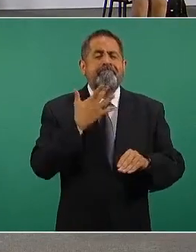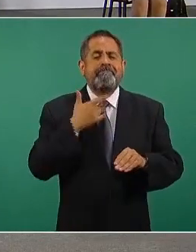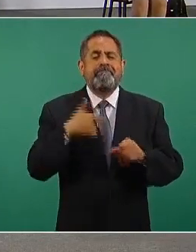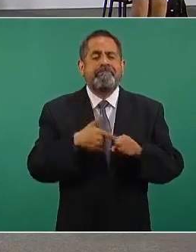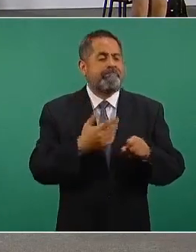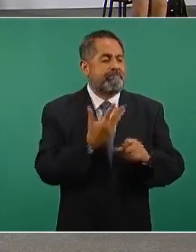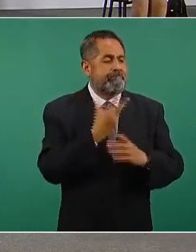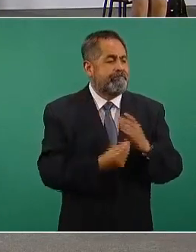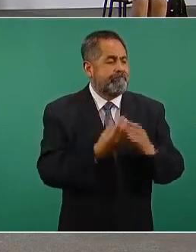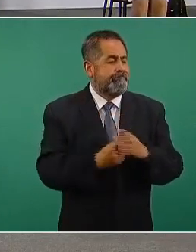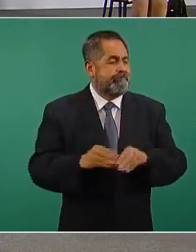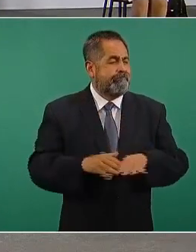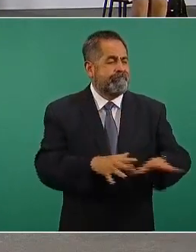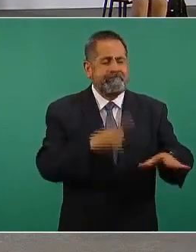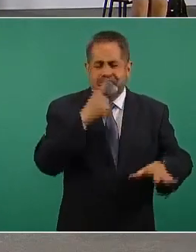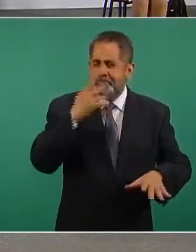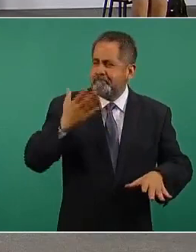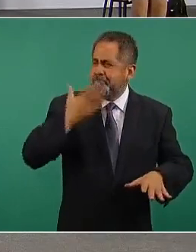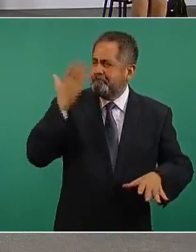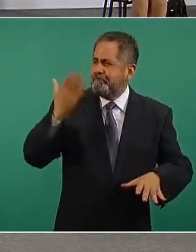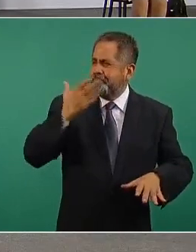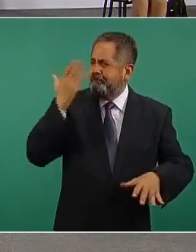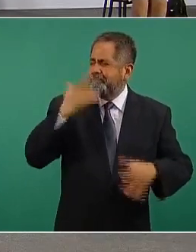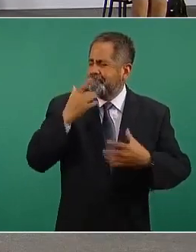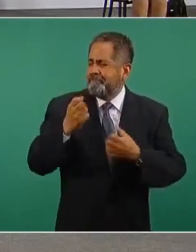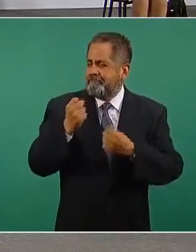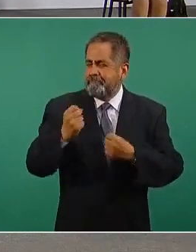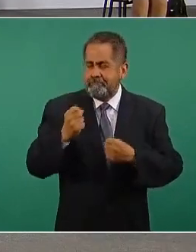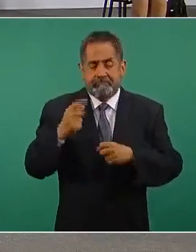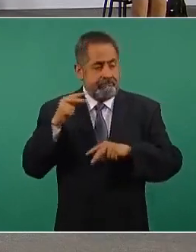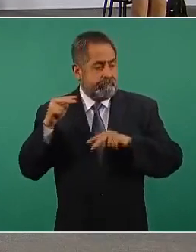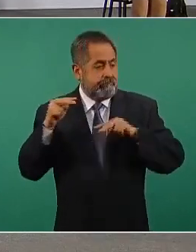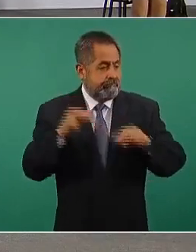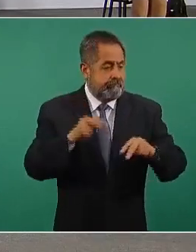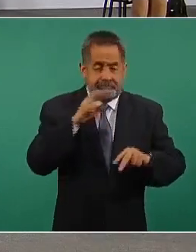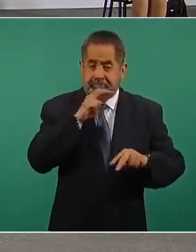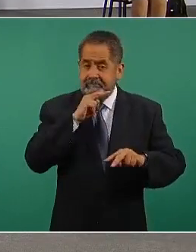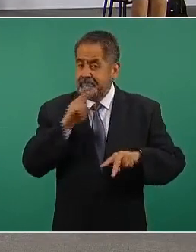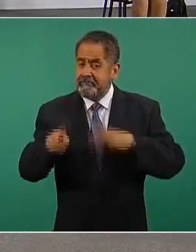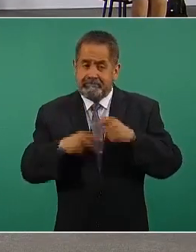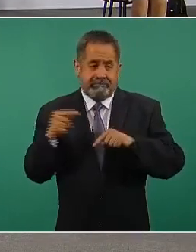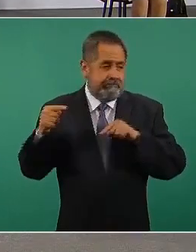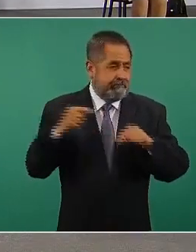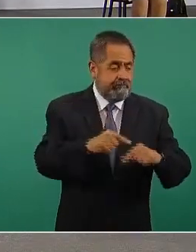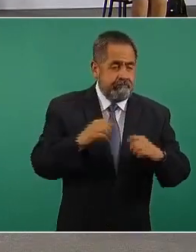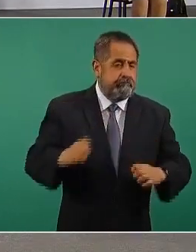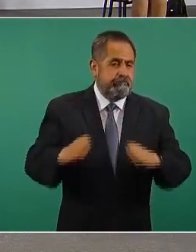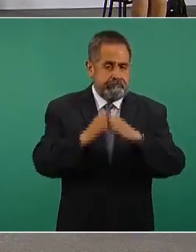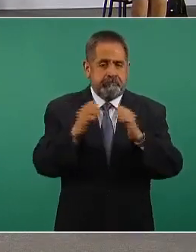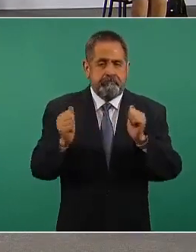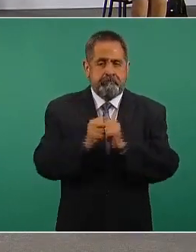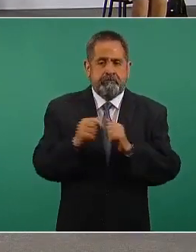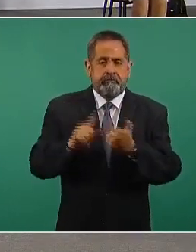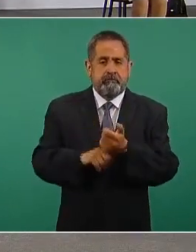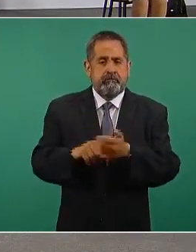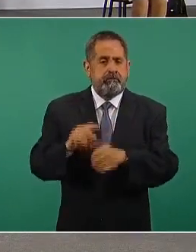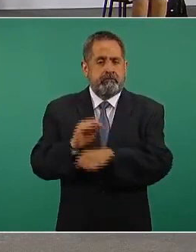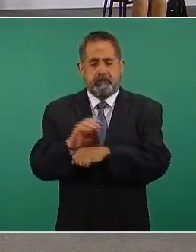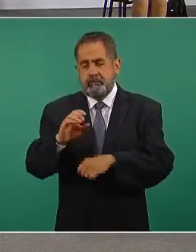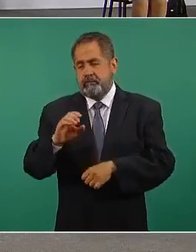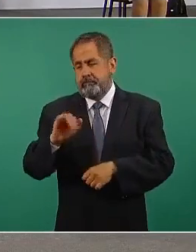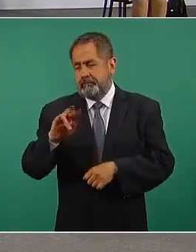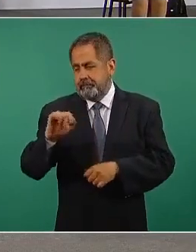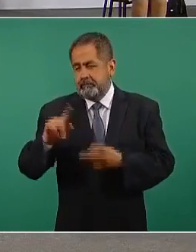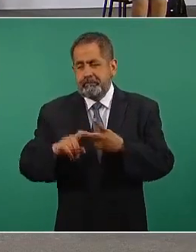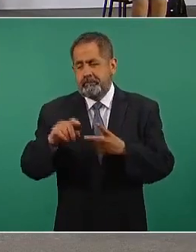y explosividad en el túnel emisor oriente. Se inicia el plan de respuesta a emergencia en coordinación con Protección Civil, SEDENA,